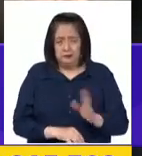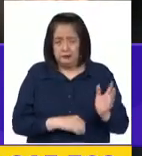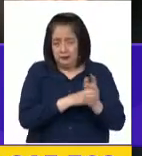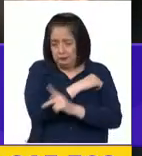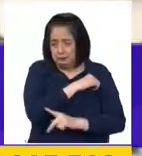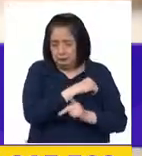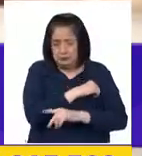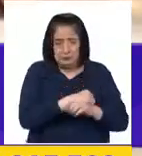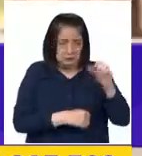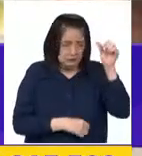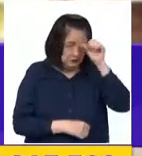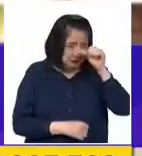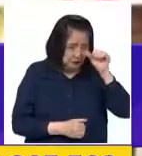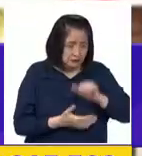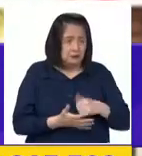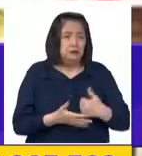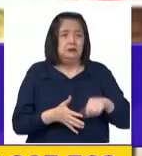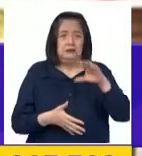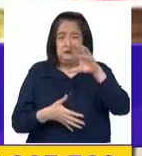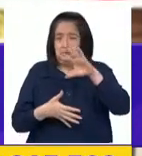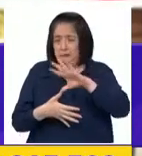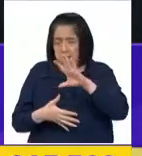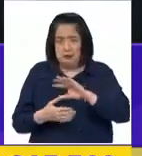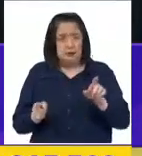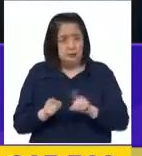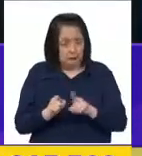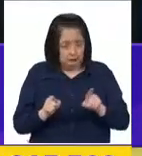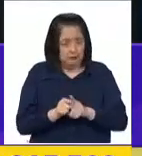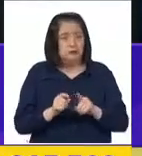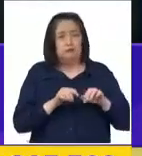Países de Asia y América también se movilizaron.